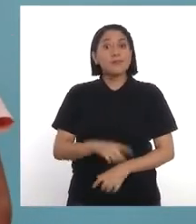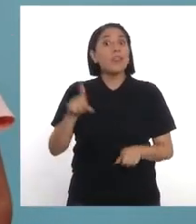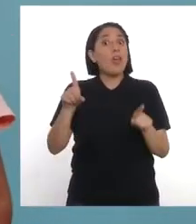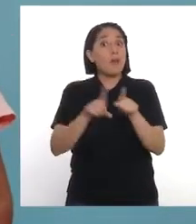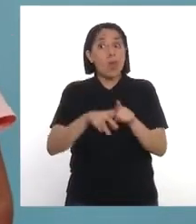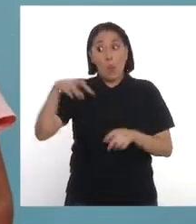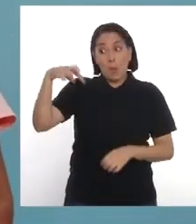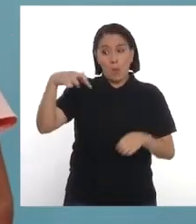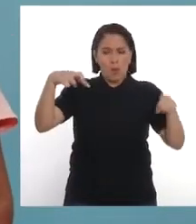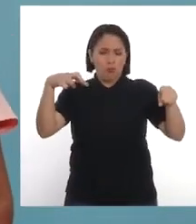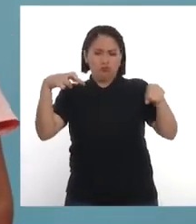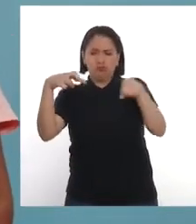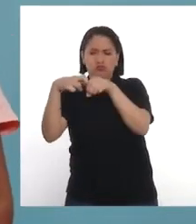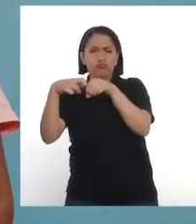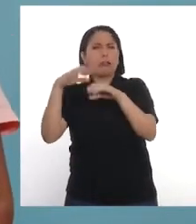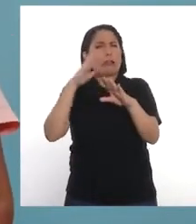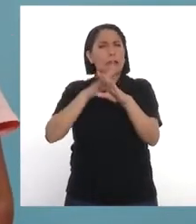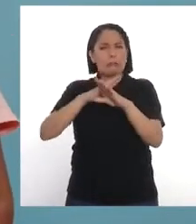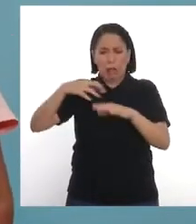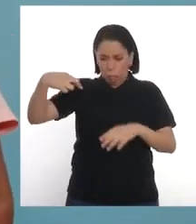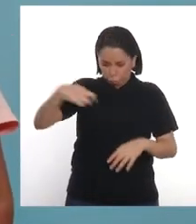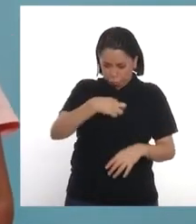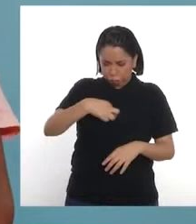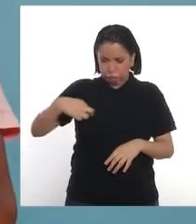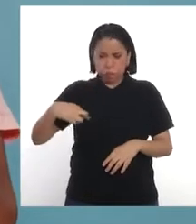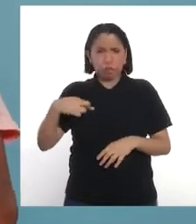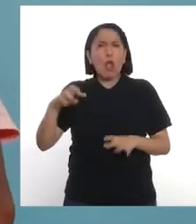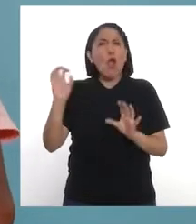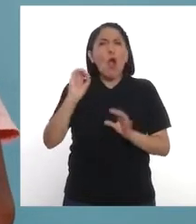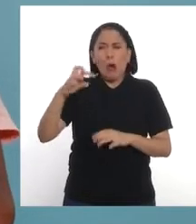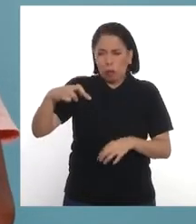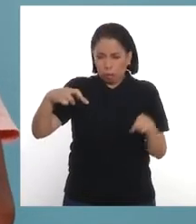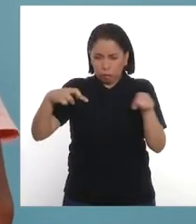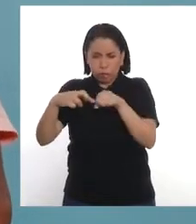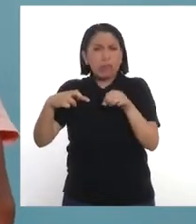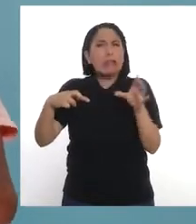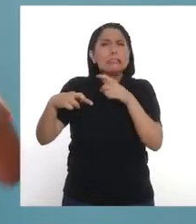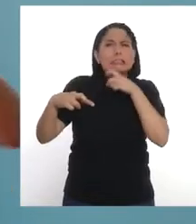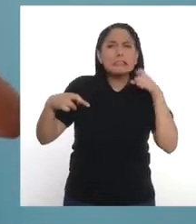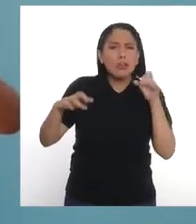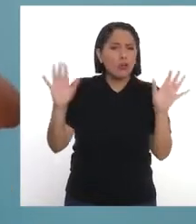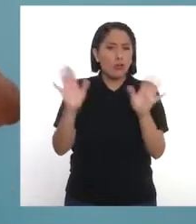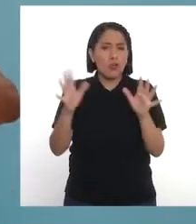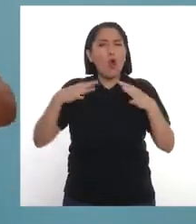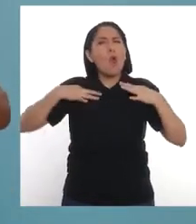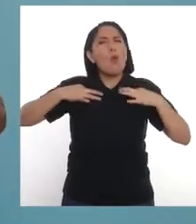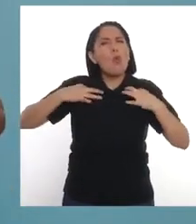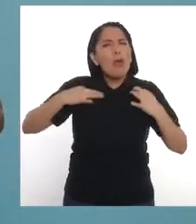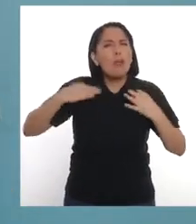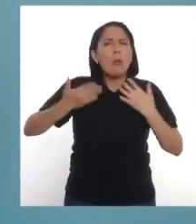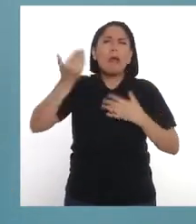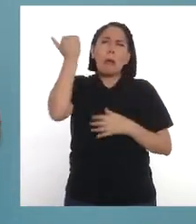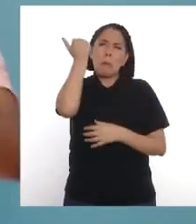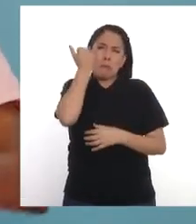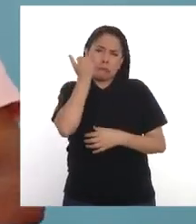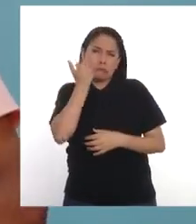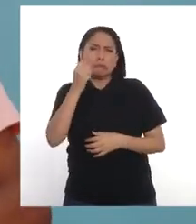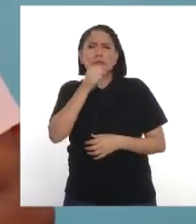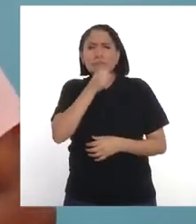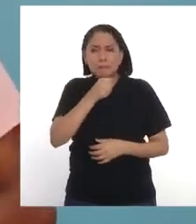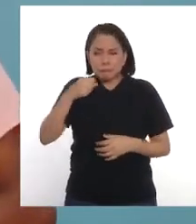Debemos tapar los plumones para no mancharnos y no se sequen. Utilicemos ropa que ya casi no usamos o que podamos